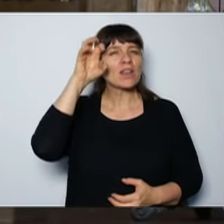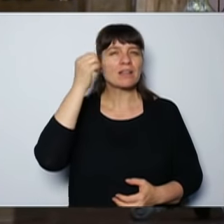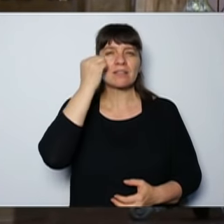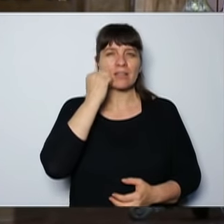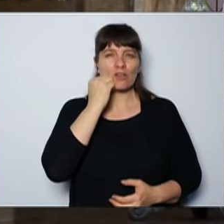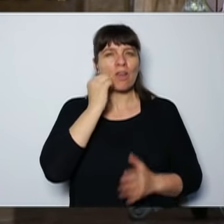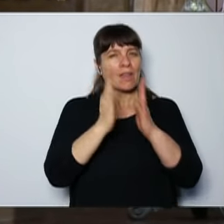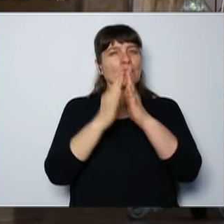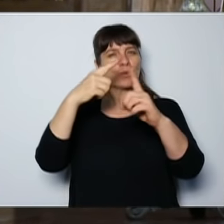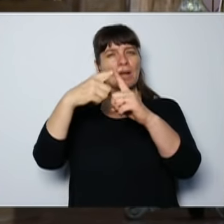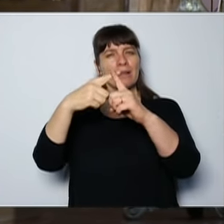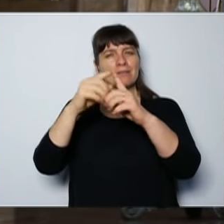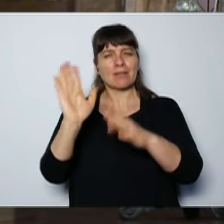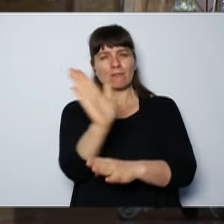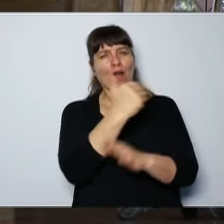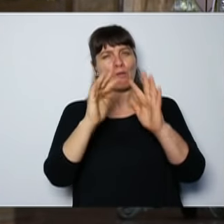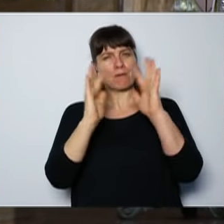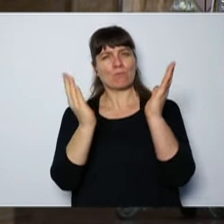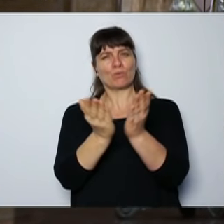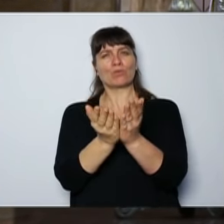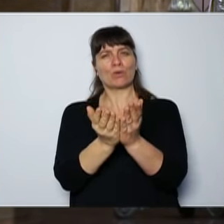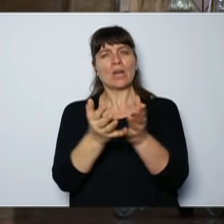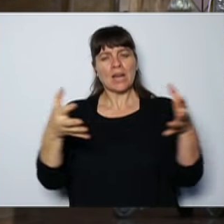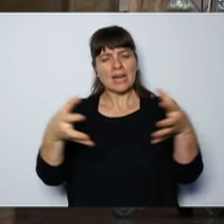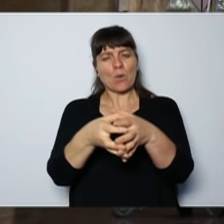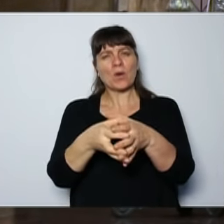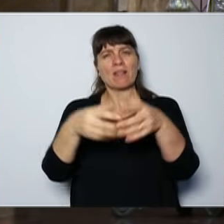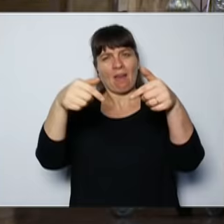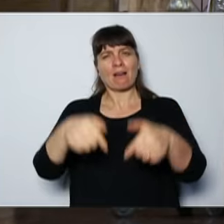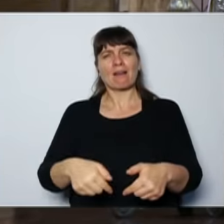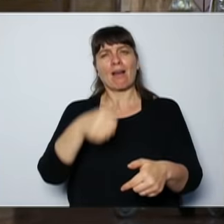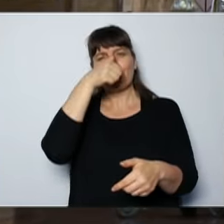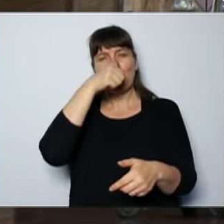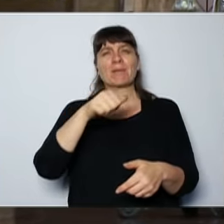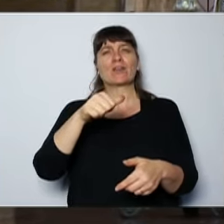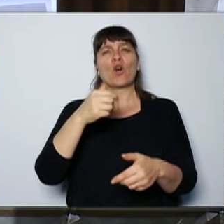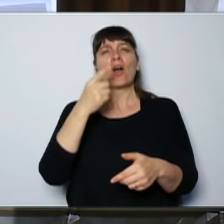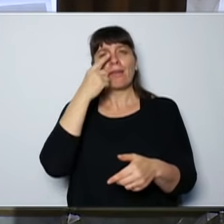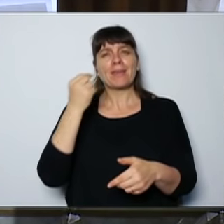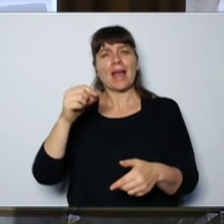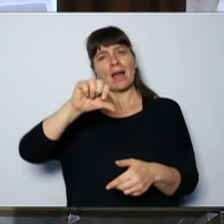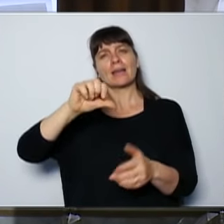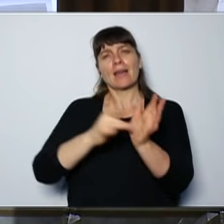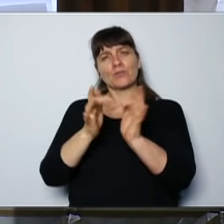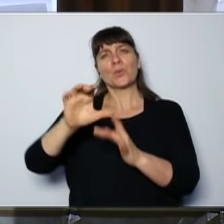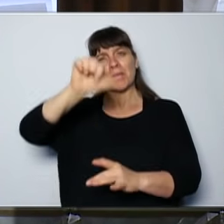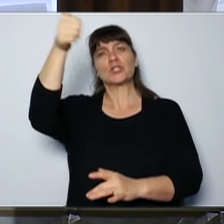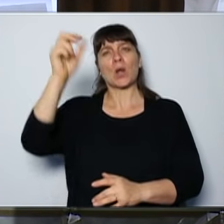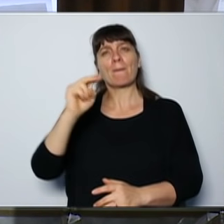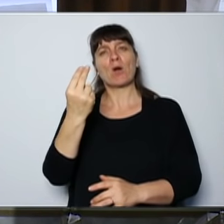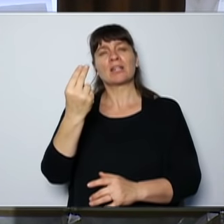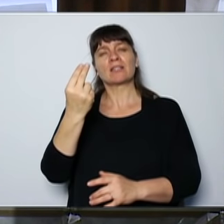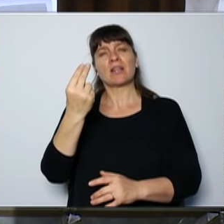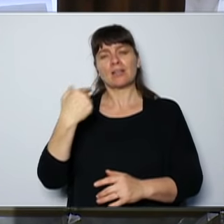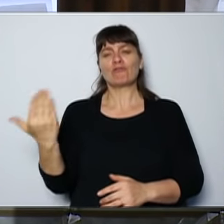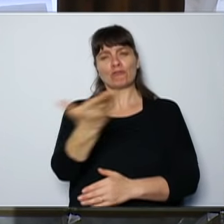Acordate, Señor, de tu Iglesia extendida por toda la tierra y reunida acá el domingo, día en que Cristo ha vencido la muerte y